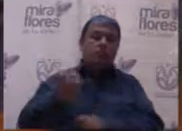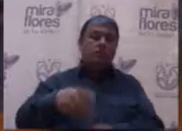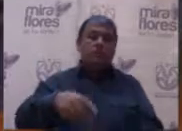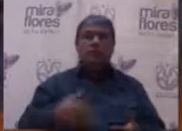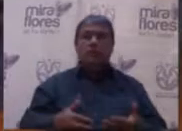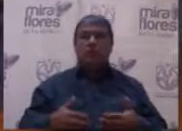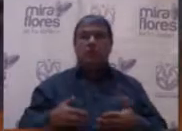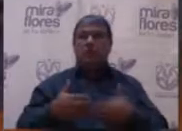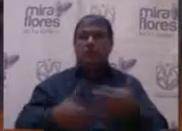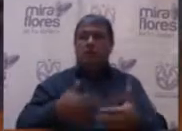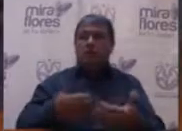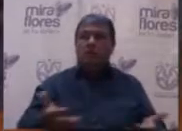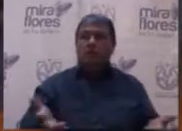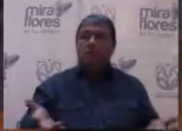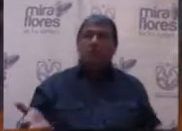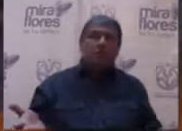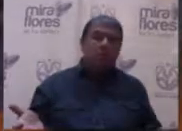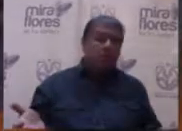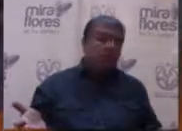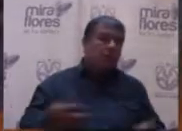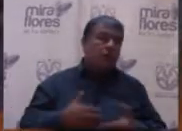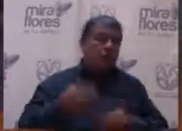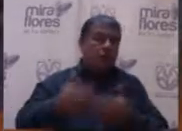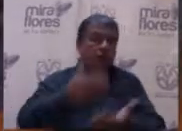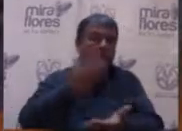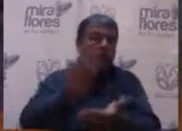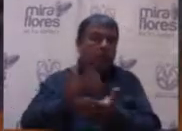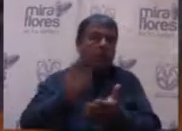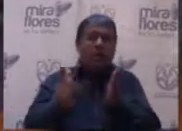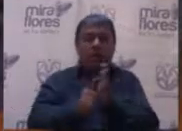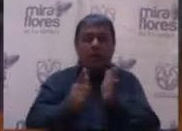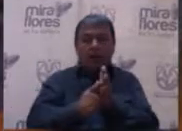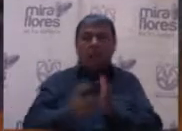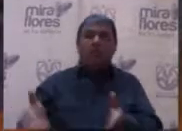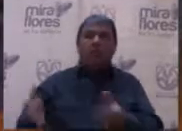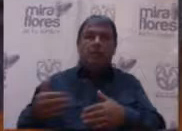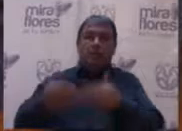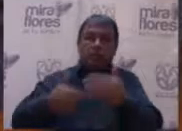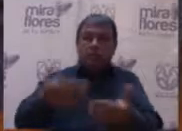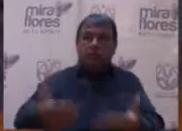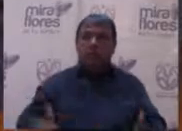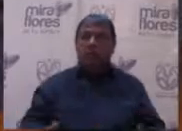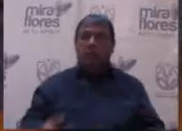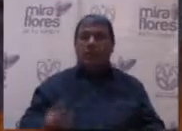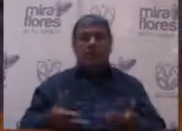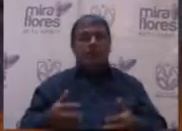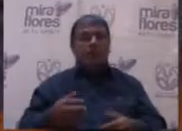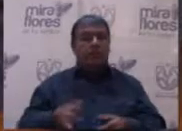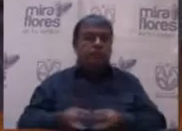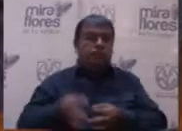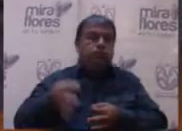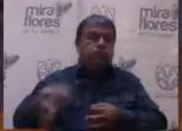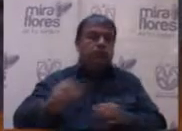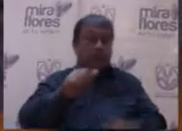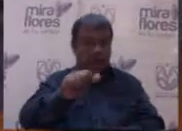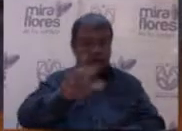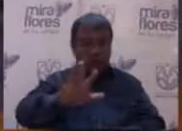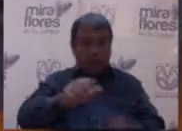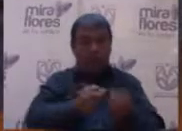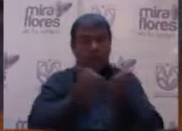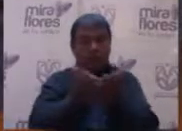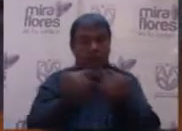lucro cesante y los problemas legales que puede acarrear eso. Pero pasa mucho tiempo desde el 5 de